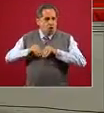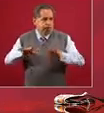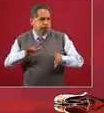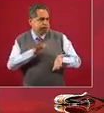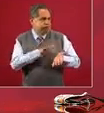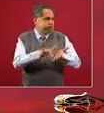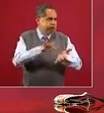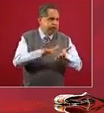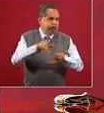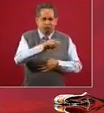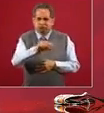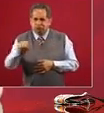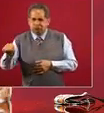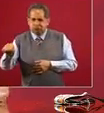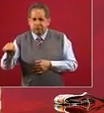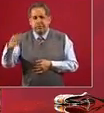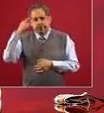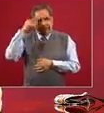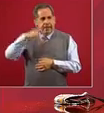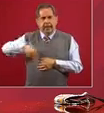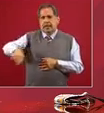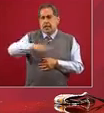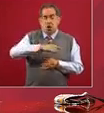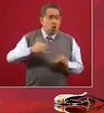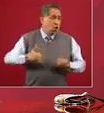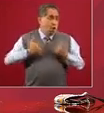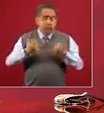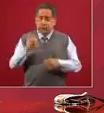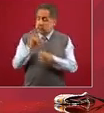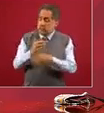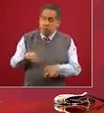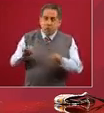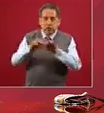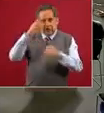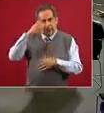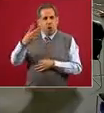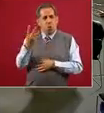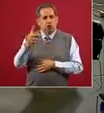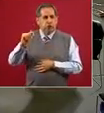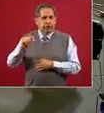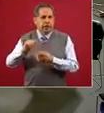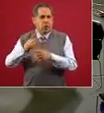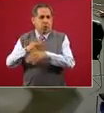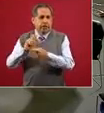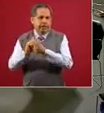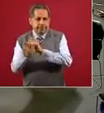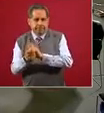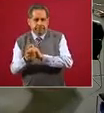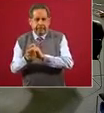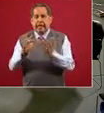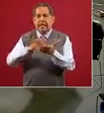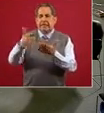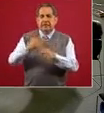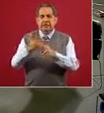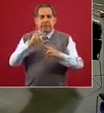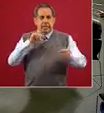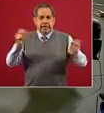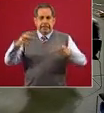impactando en este sector que es prioritario para la Cuarta Transformación. Muchísimas gracias y hasta mañana.